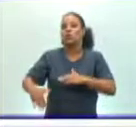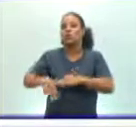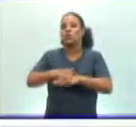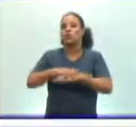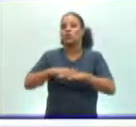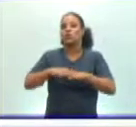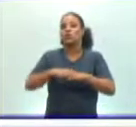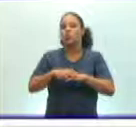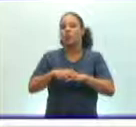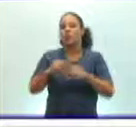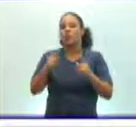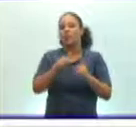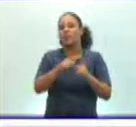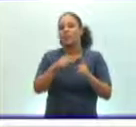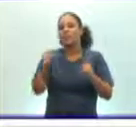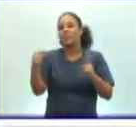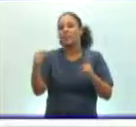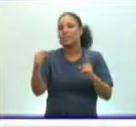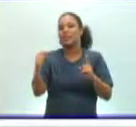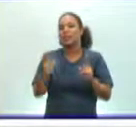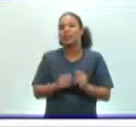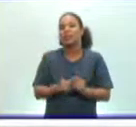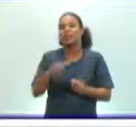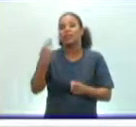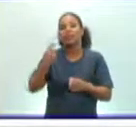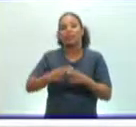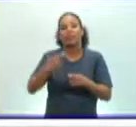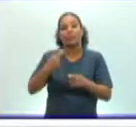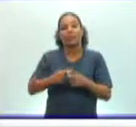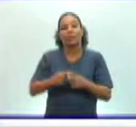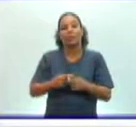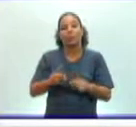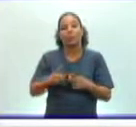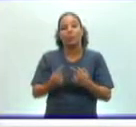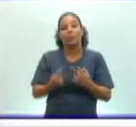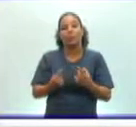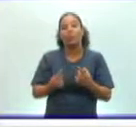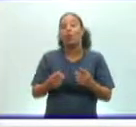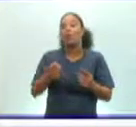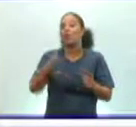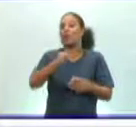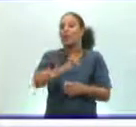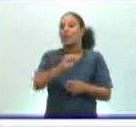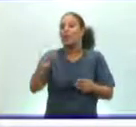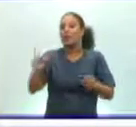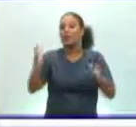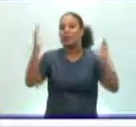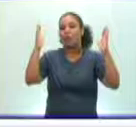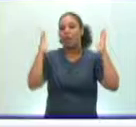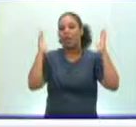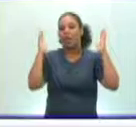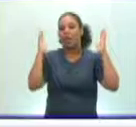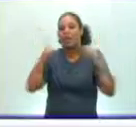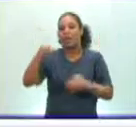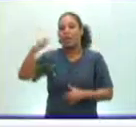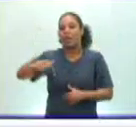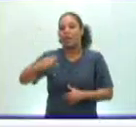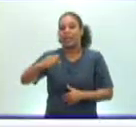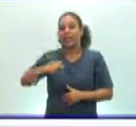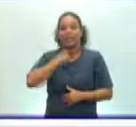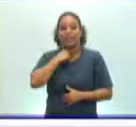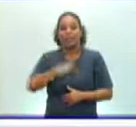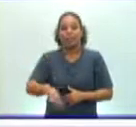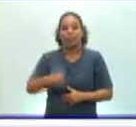las semirrectas que están determinados por rectas paralelas. En este caso, los segmentos